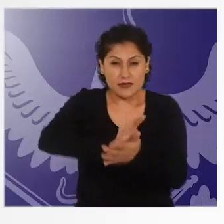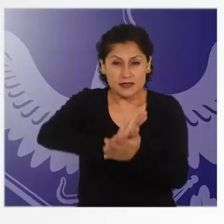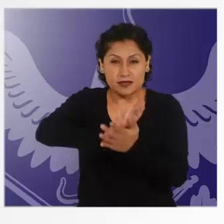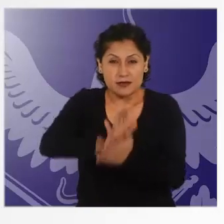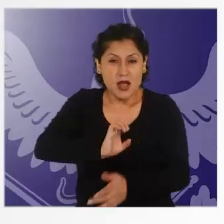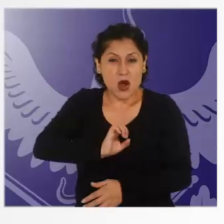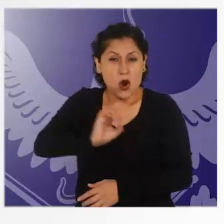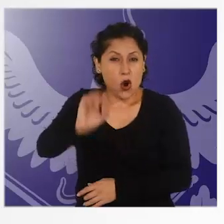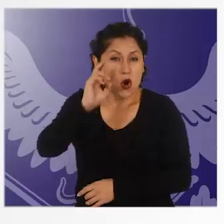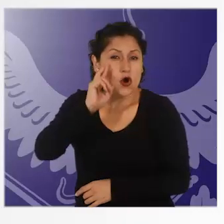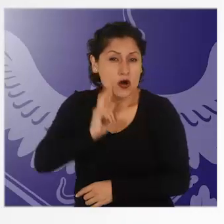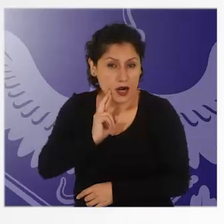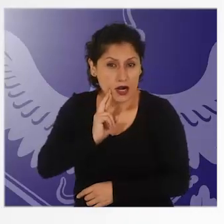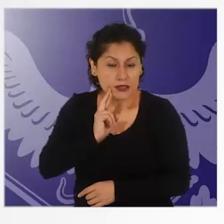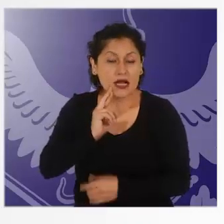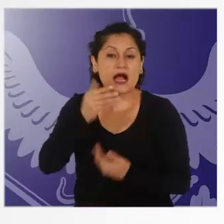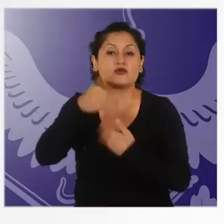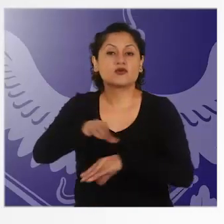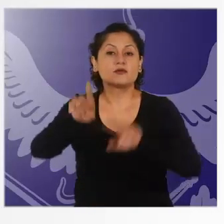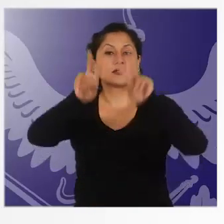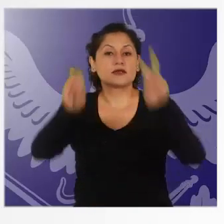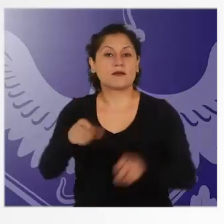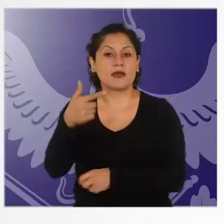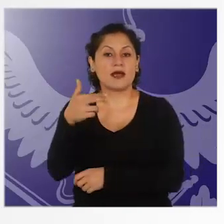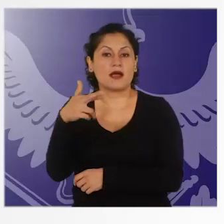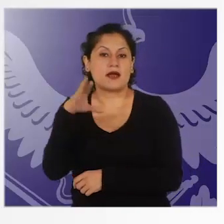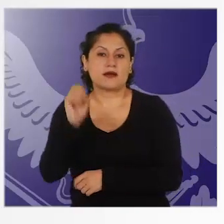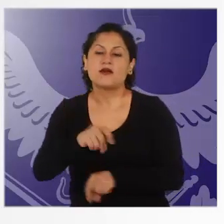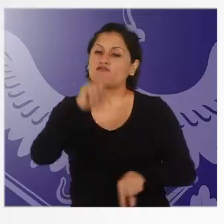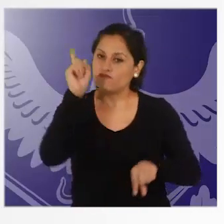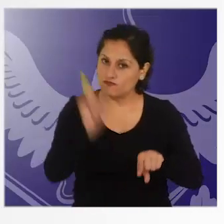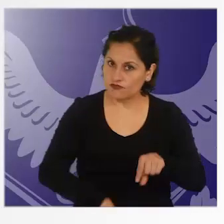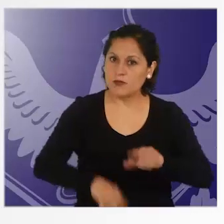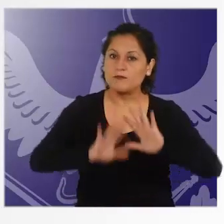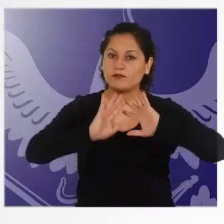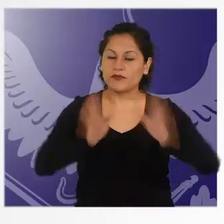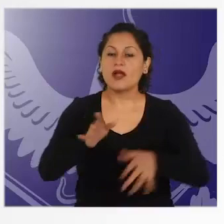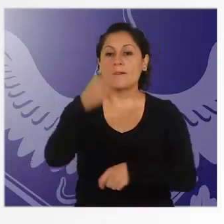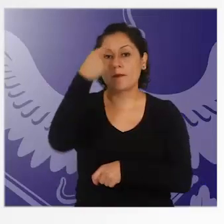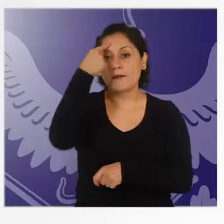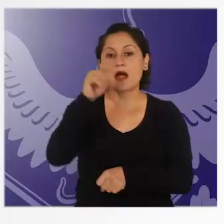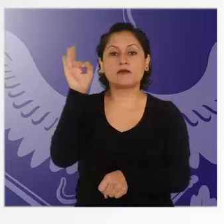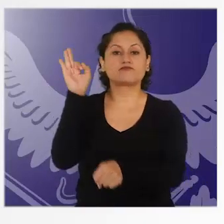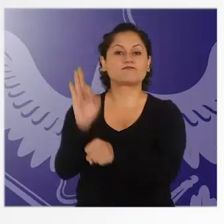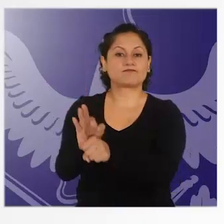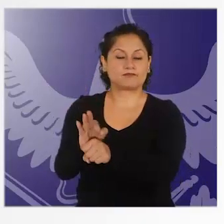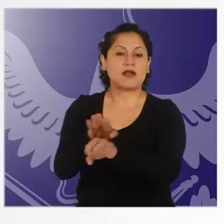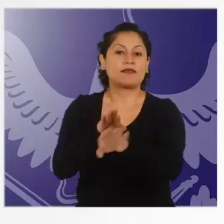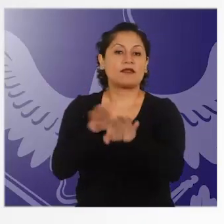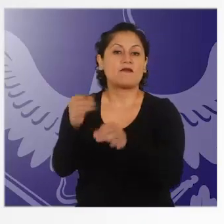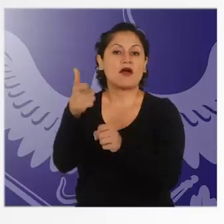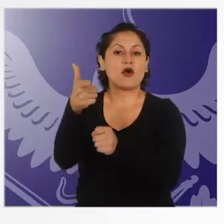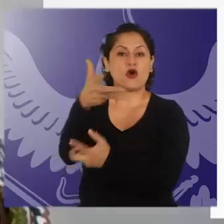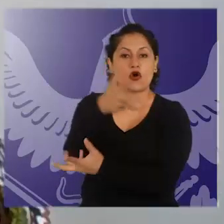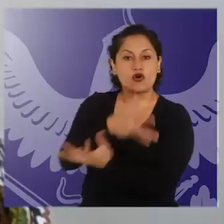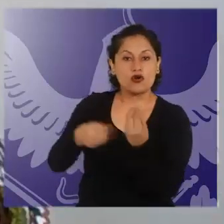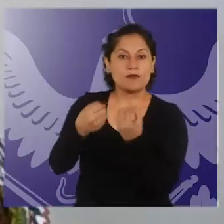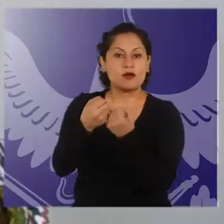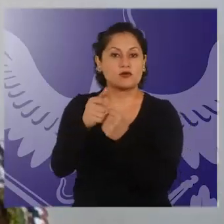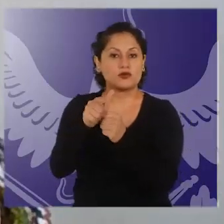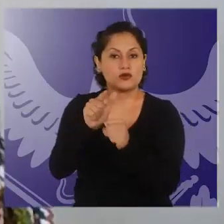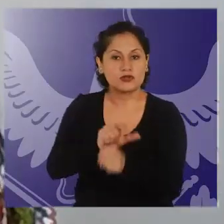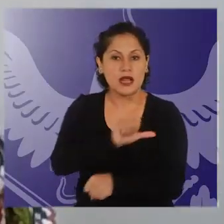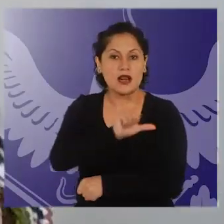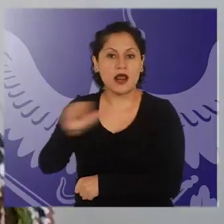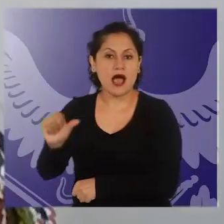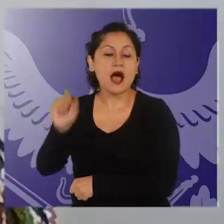formas múltiples de discriminación racial relacionadas con el género, y garantizar así los derechos políticos, económicos y sociales de las